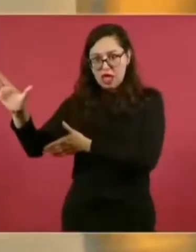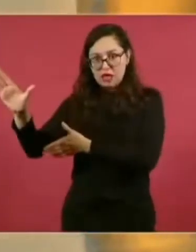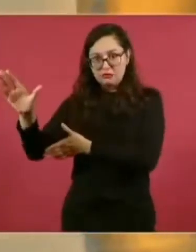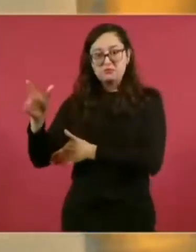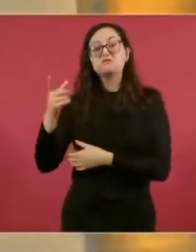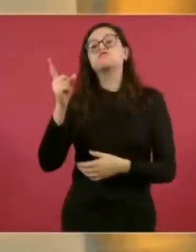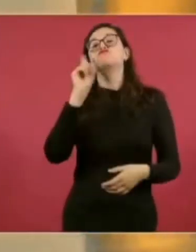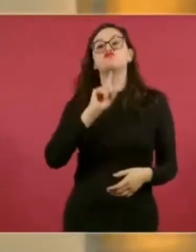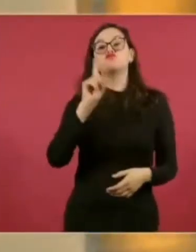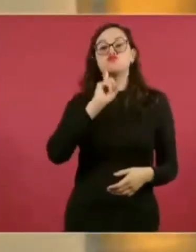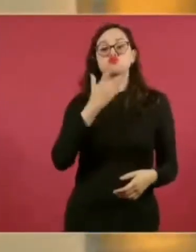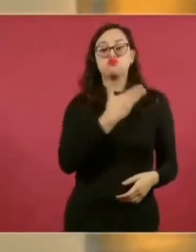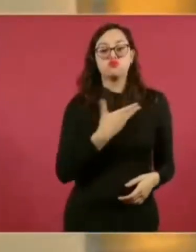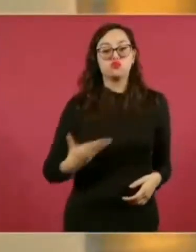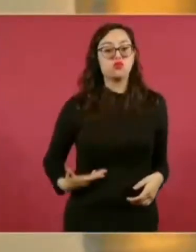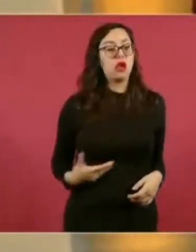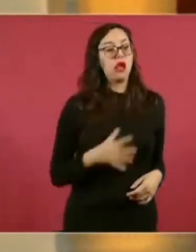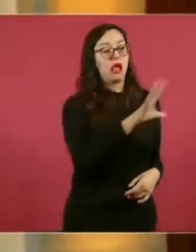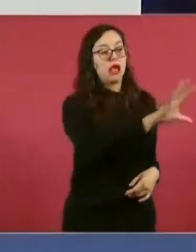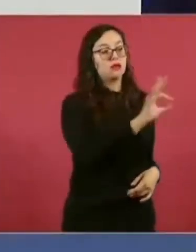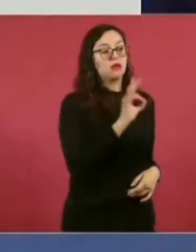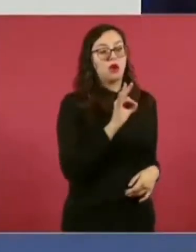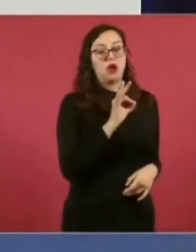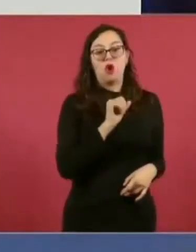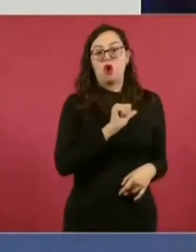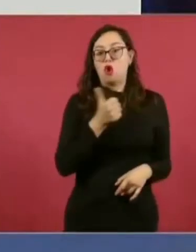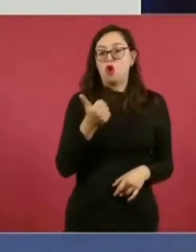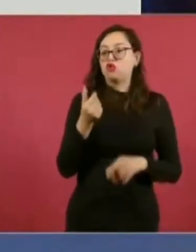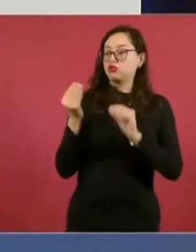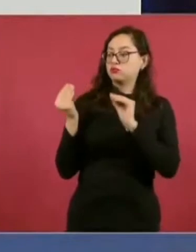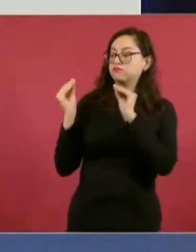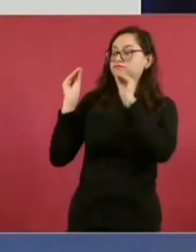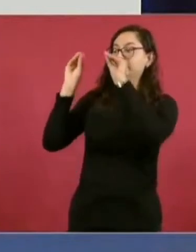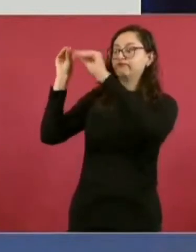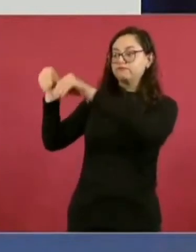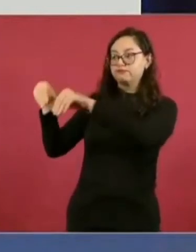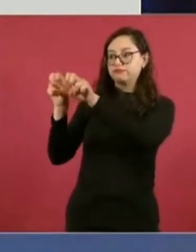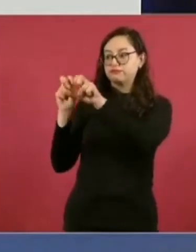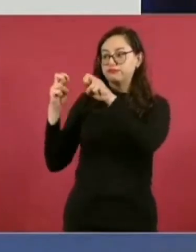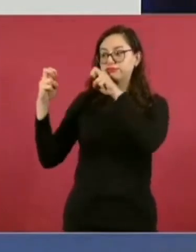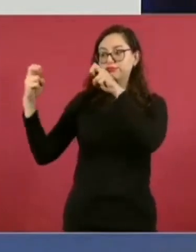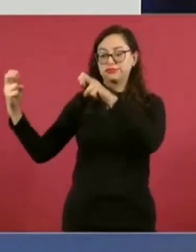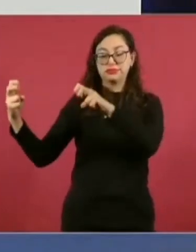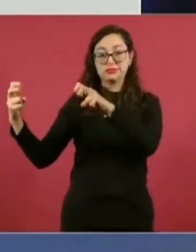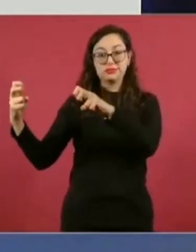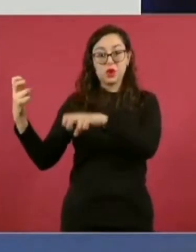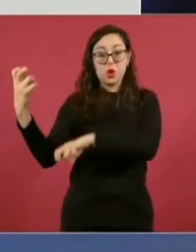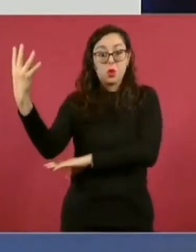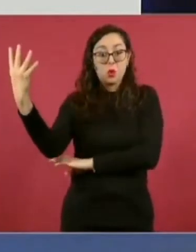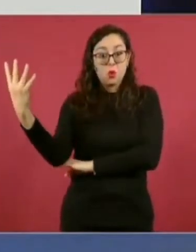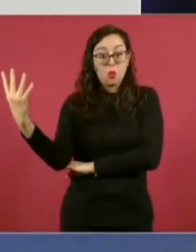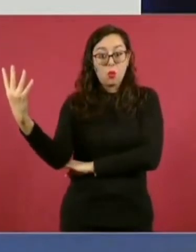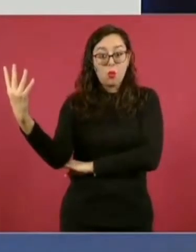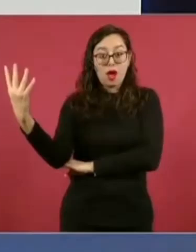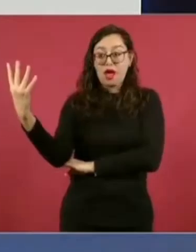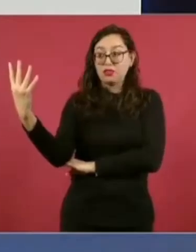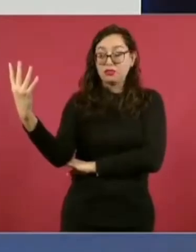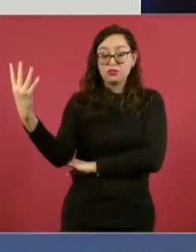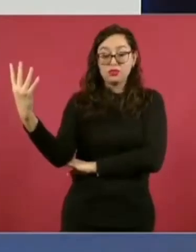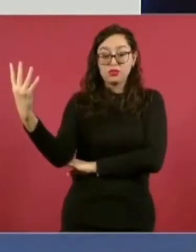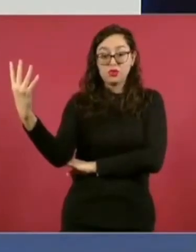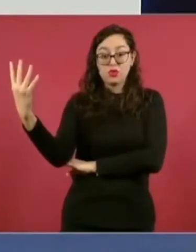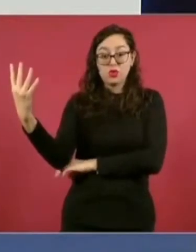eso ya tendría 4 ministros y suponemos que hoy 3 están, con una visión